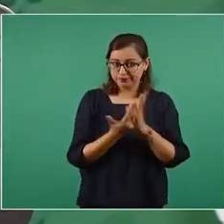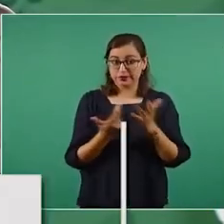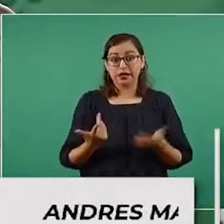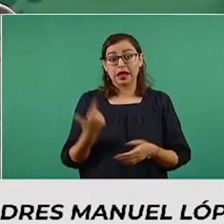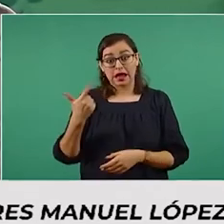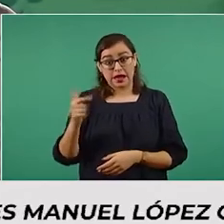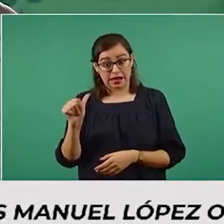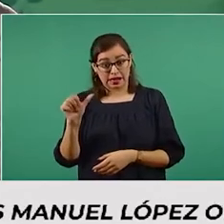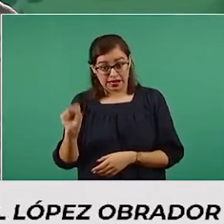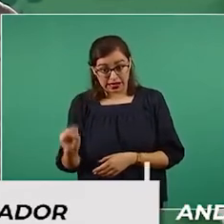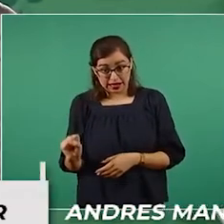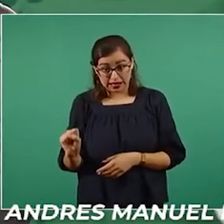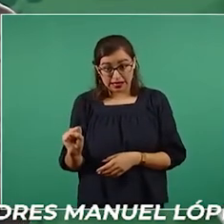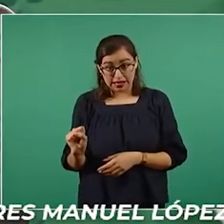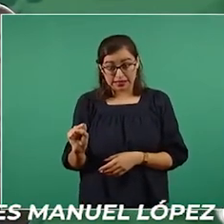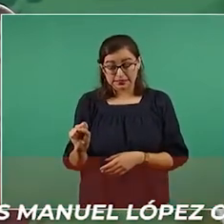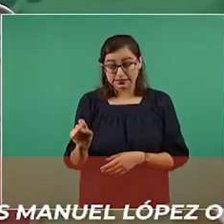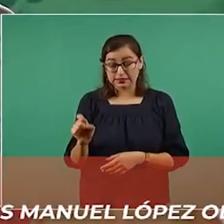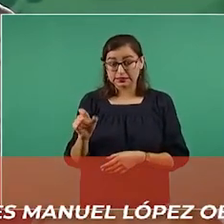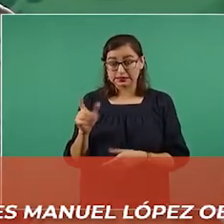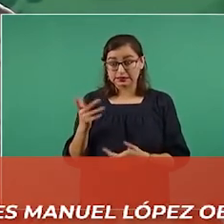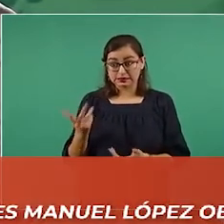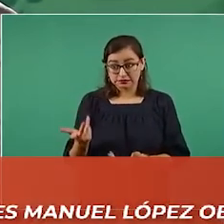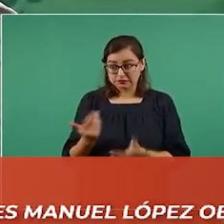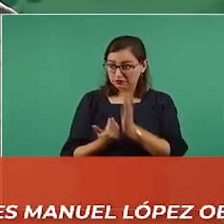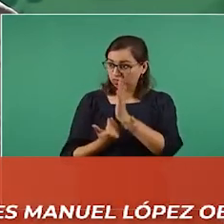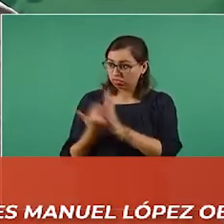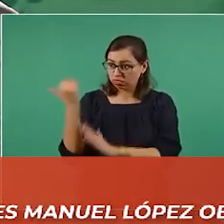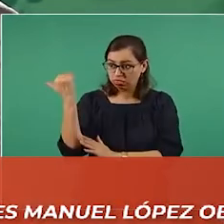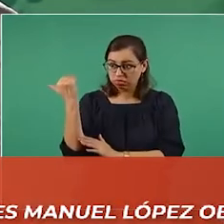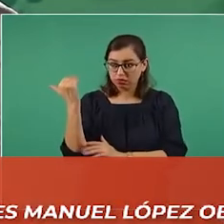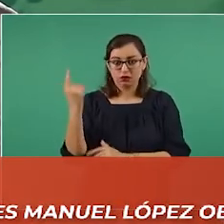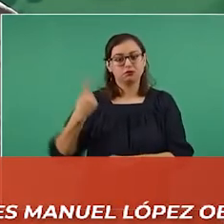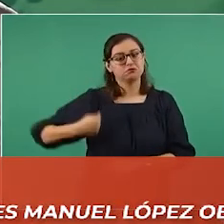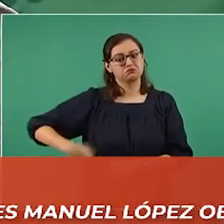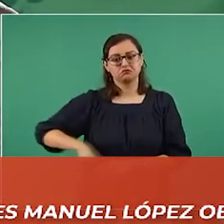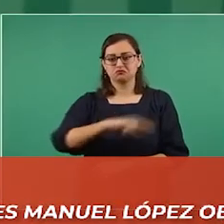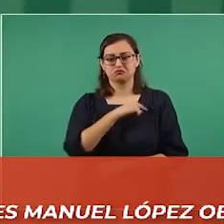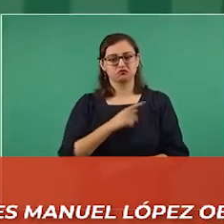necesario, vamos a establecer un precio máximo.